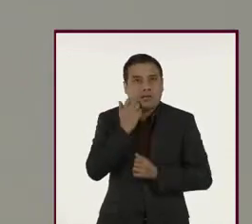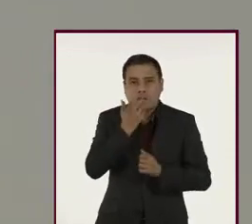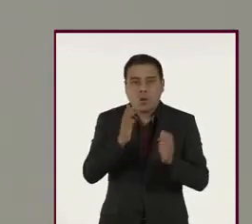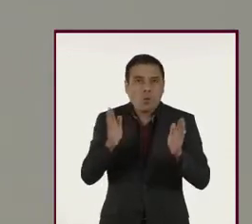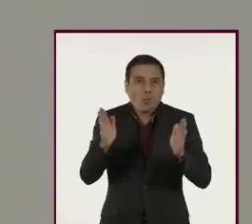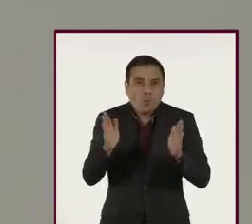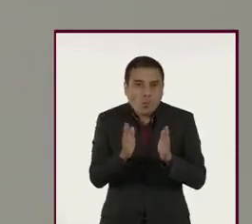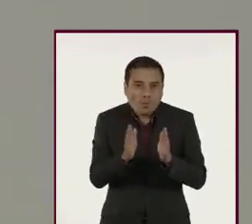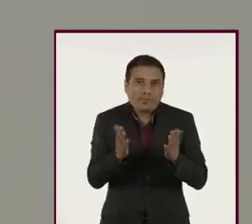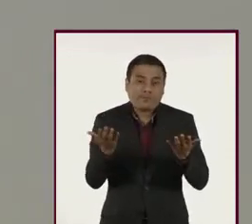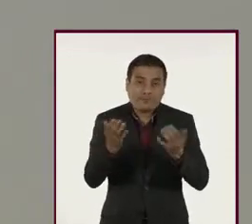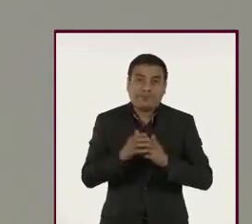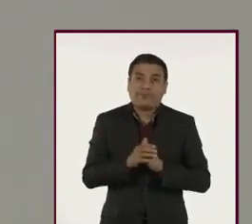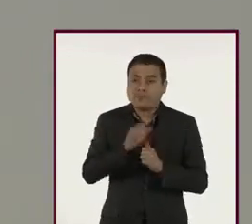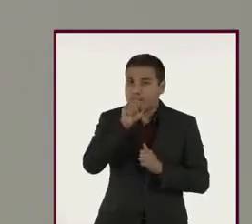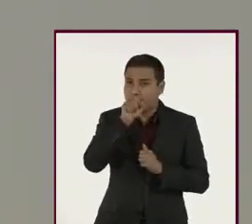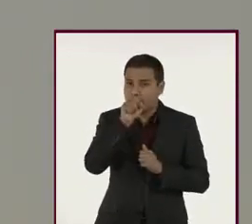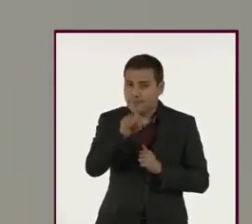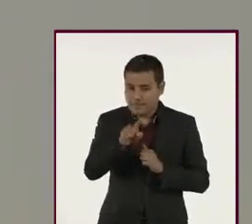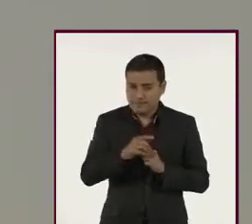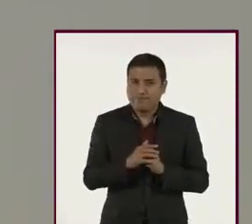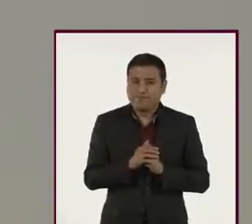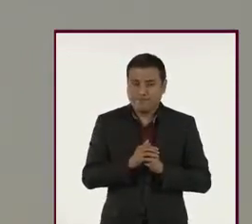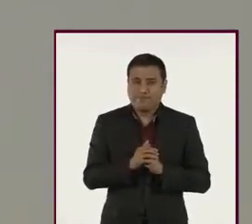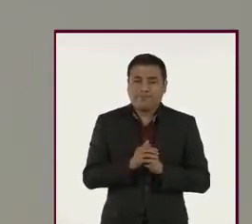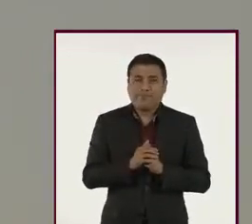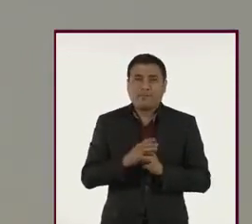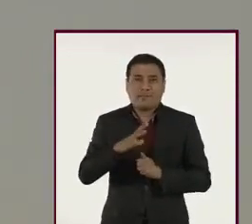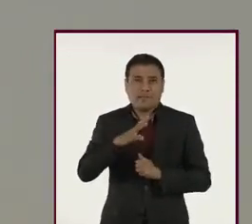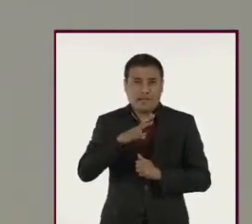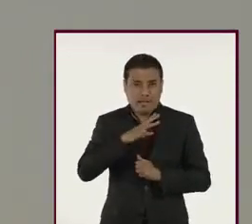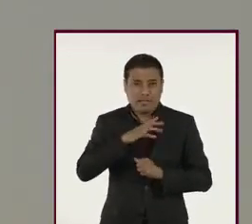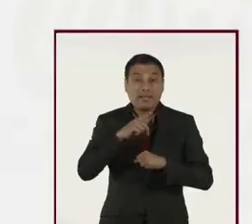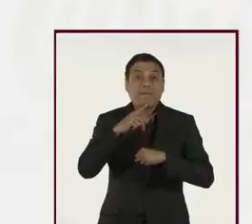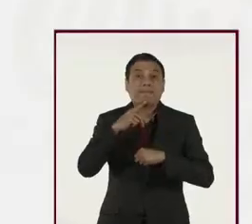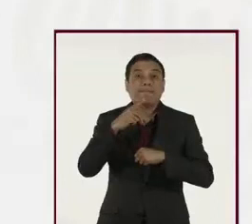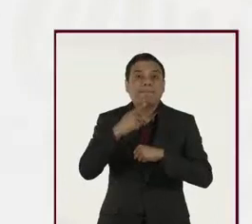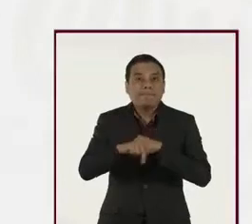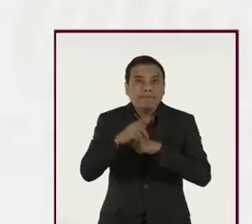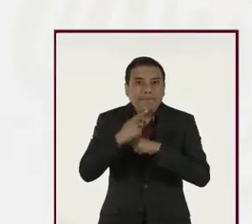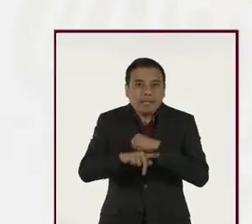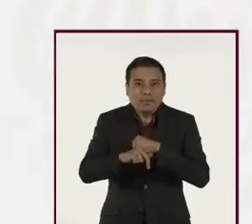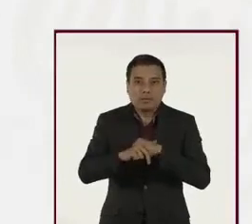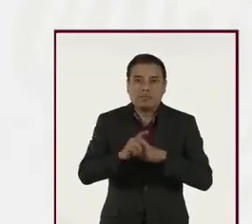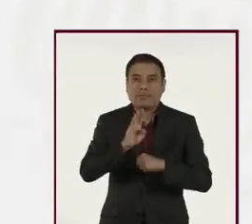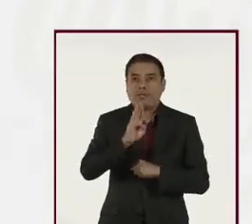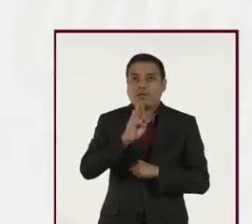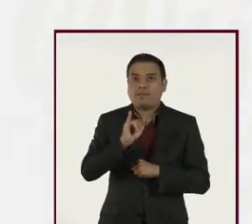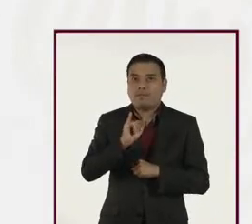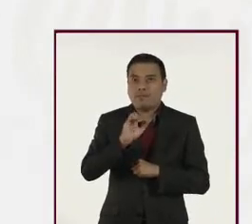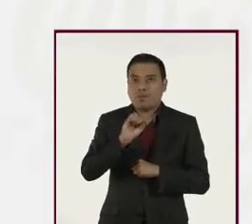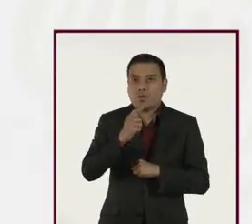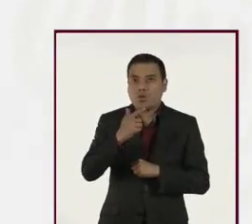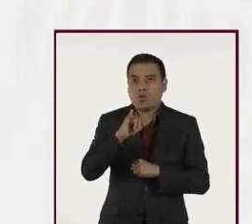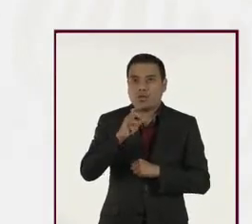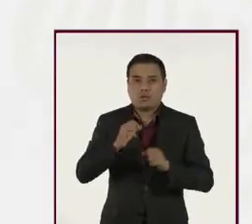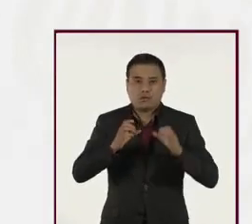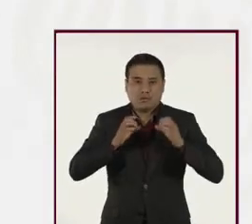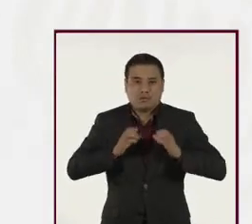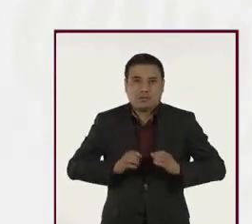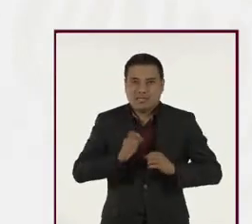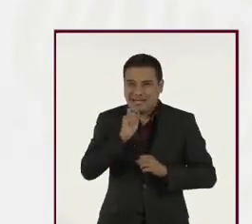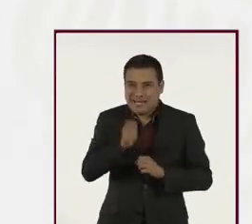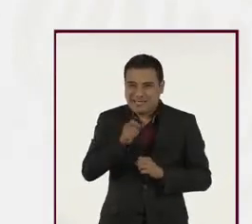también dentro de estos factores de riesgo vamos a identificar los factores de riesgo biológicos, donde incluimos justo estos factores etiológicos